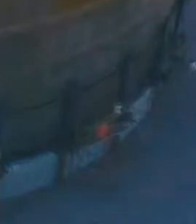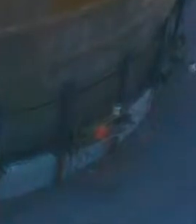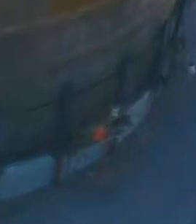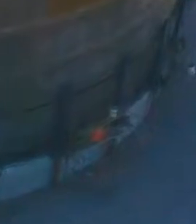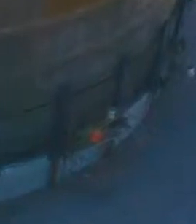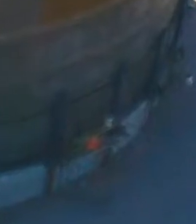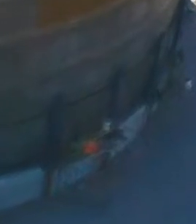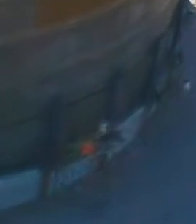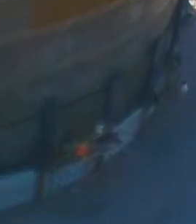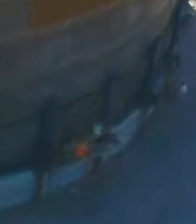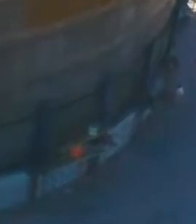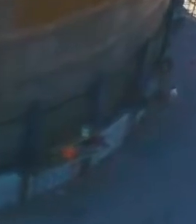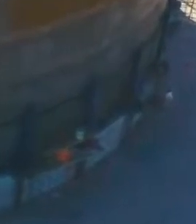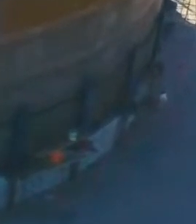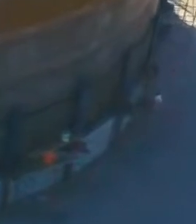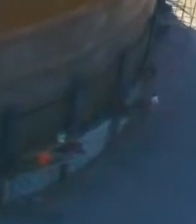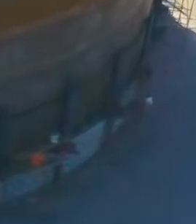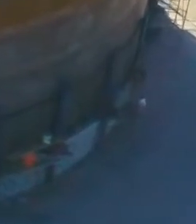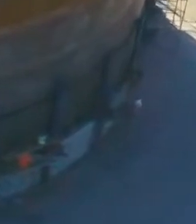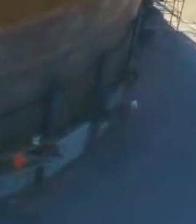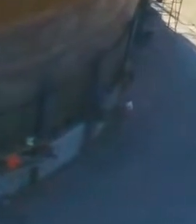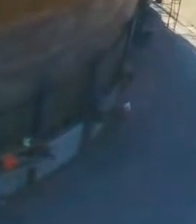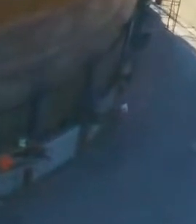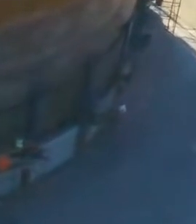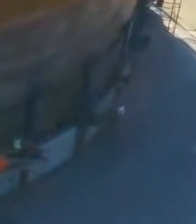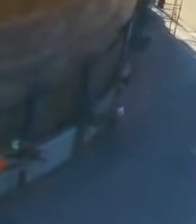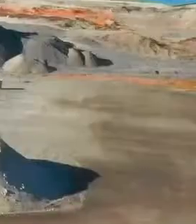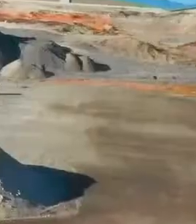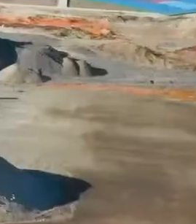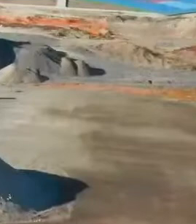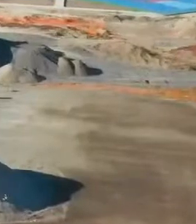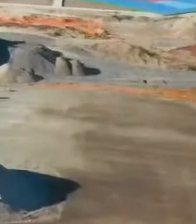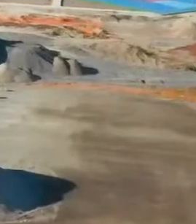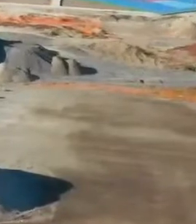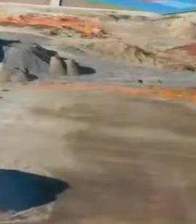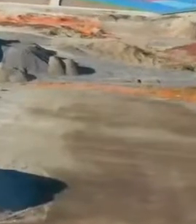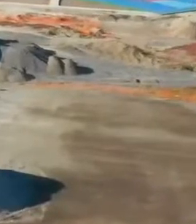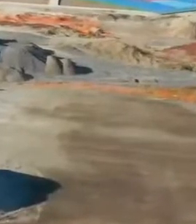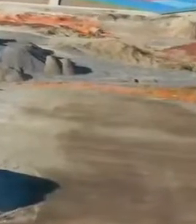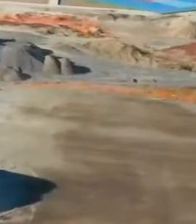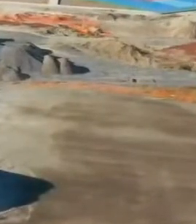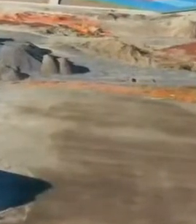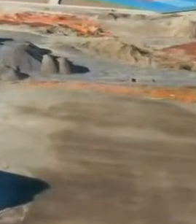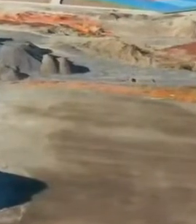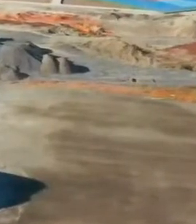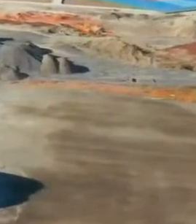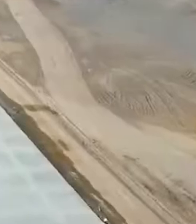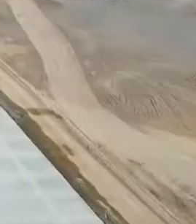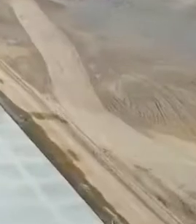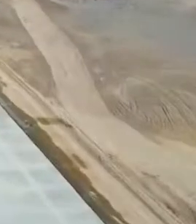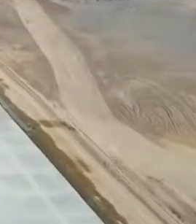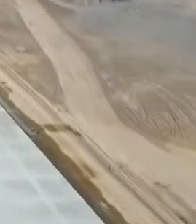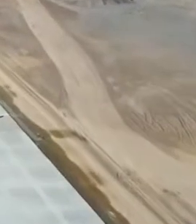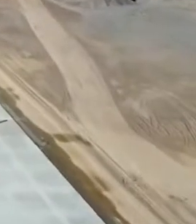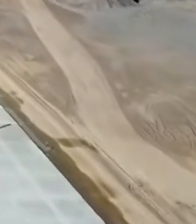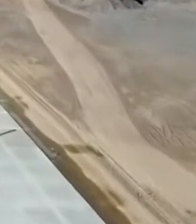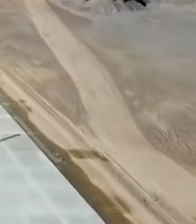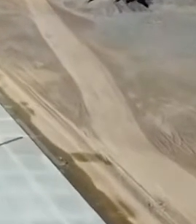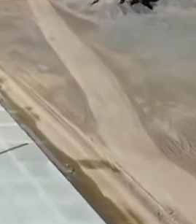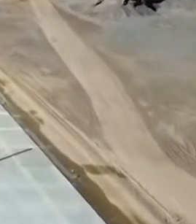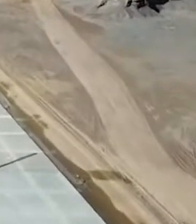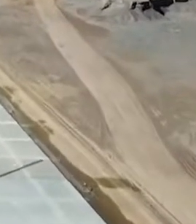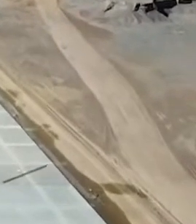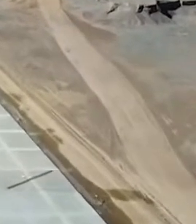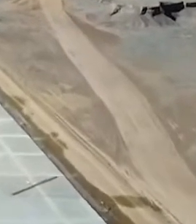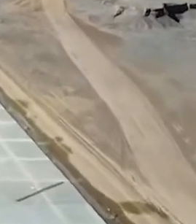la soldadura del cuarto anillo de tanque vertical atmosférico 3 y aplicación de concreto de altas especificaciones en vialidad central